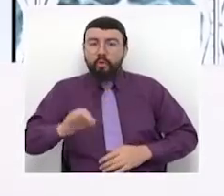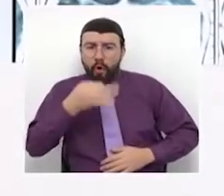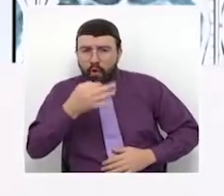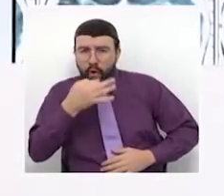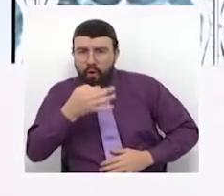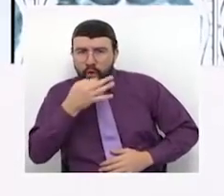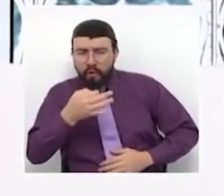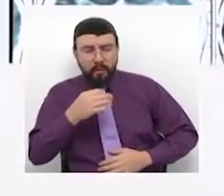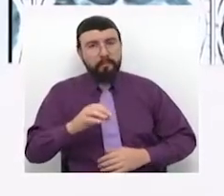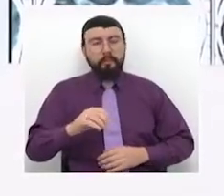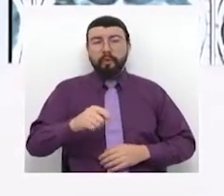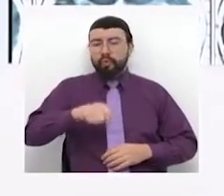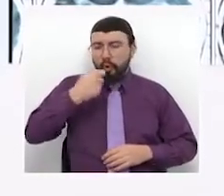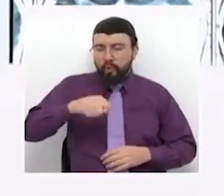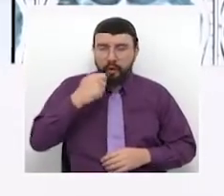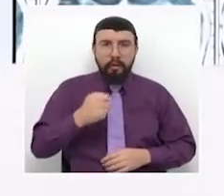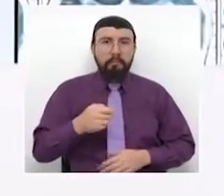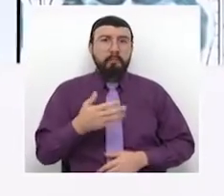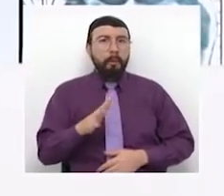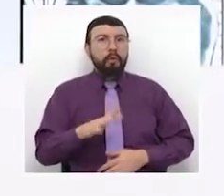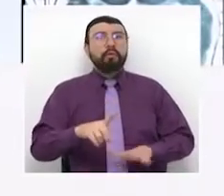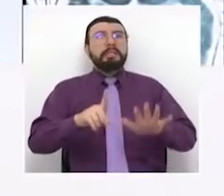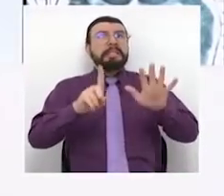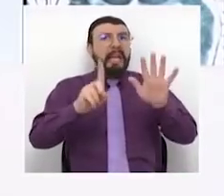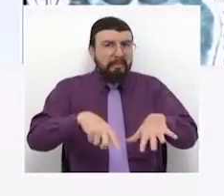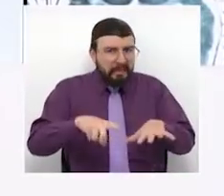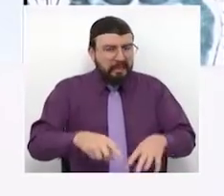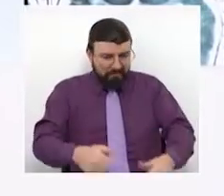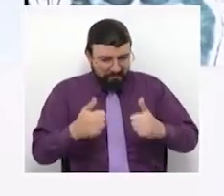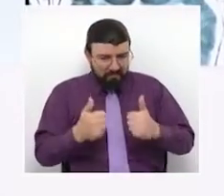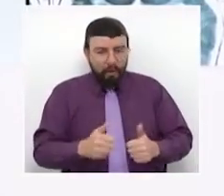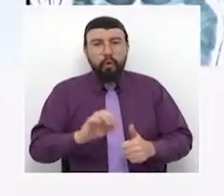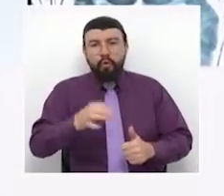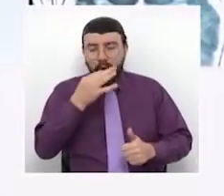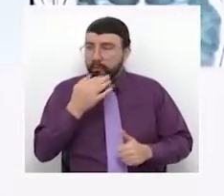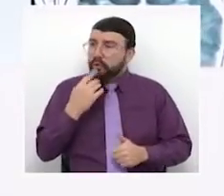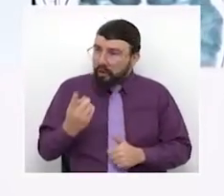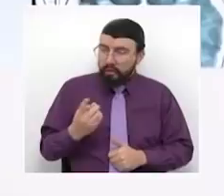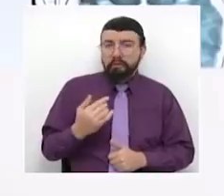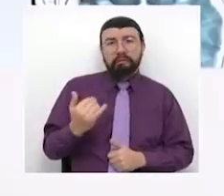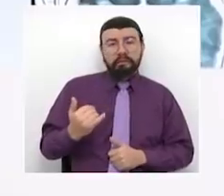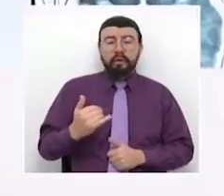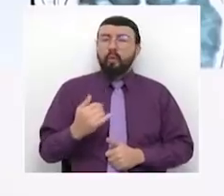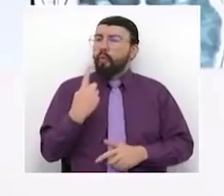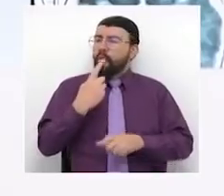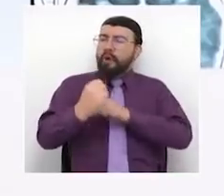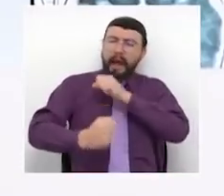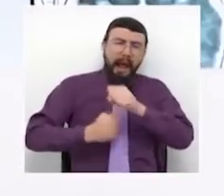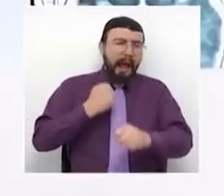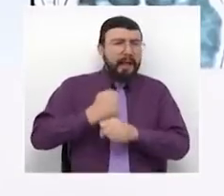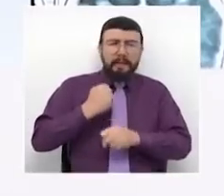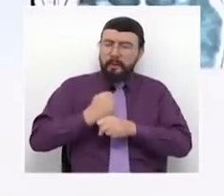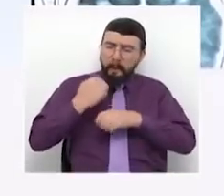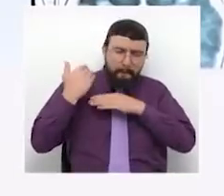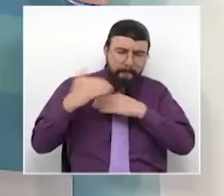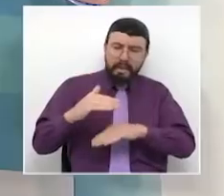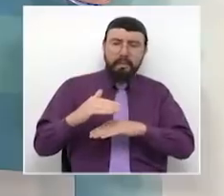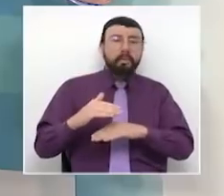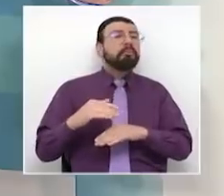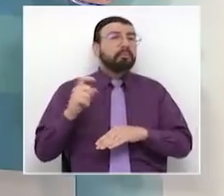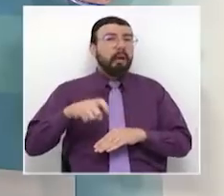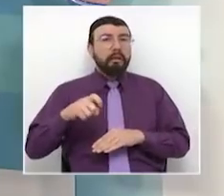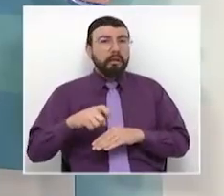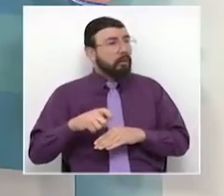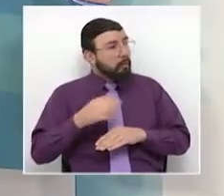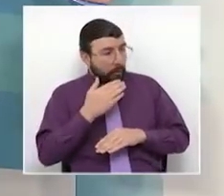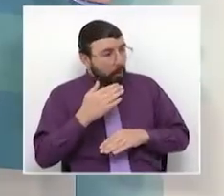6 meses tomando solo colágeno. Entonces yo a mis pacientes les digo, usted tiene que tomar colágeno por lo menos 1 año mínimo. Y se lo combinamos siempre con el cloruro